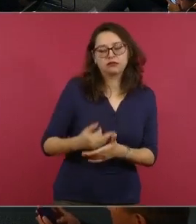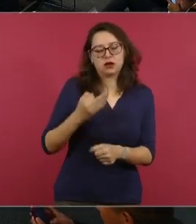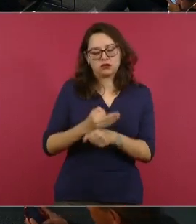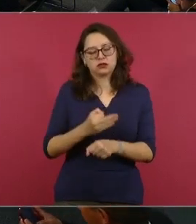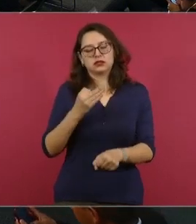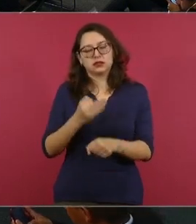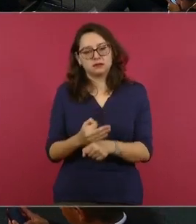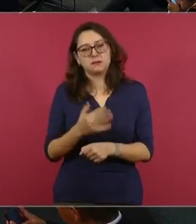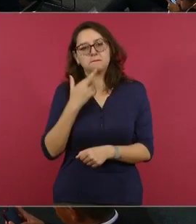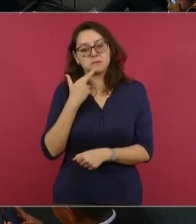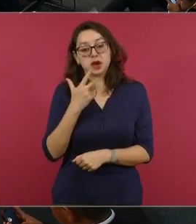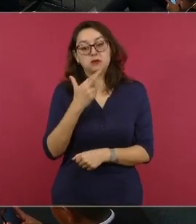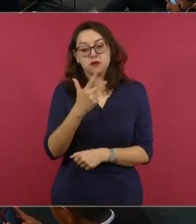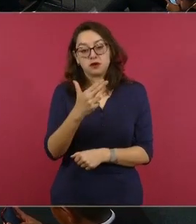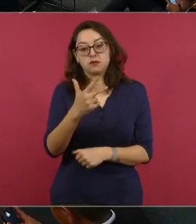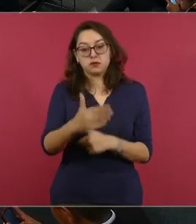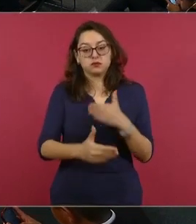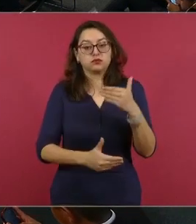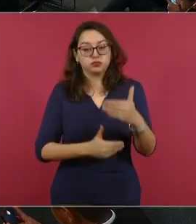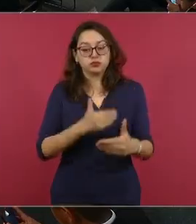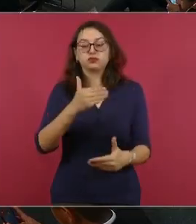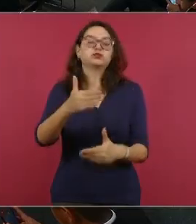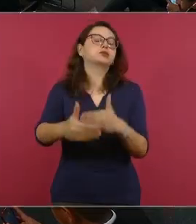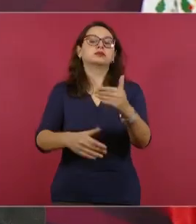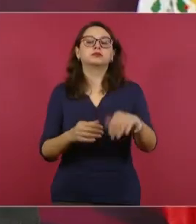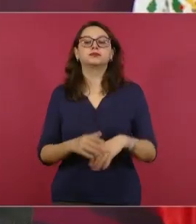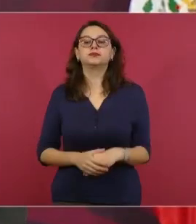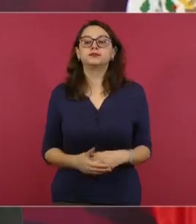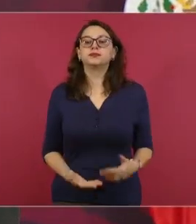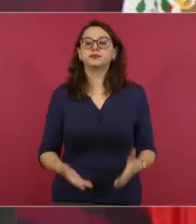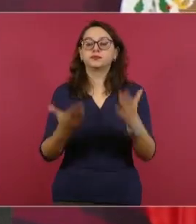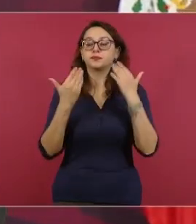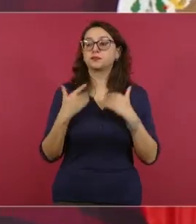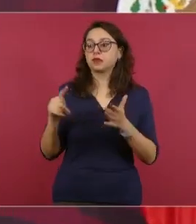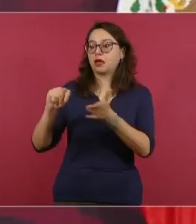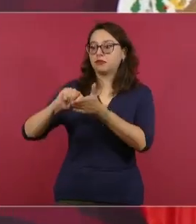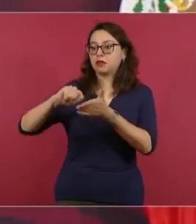interés en inversionistas extranjeros. Son